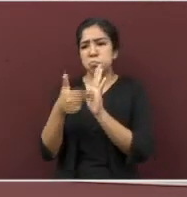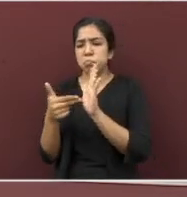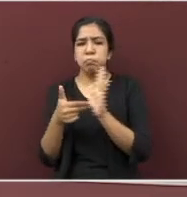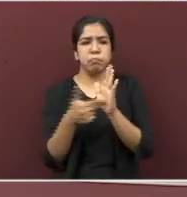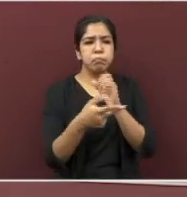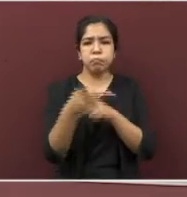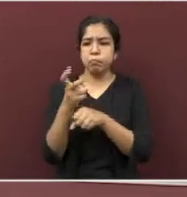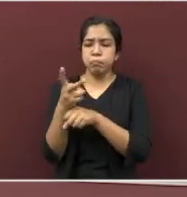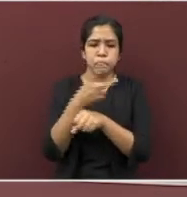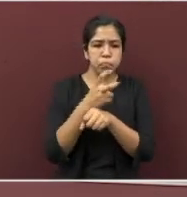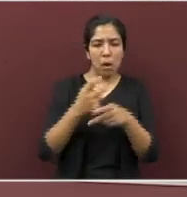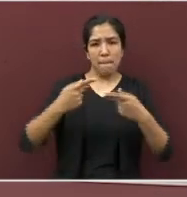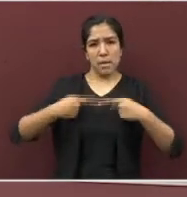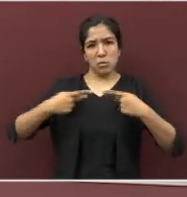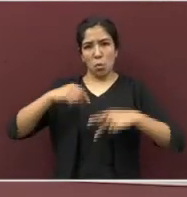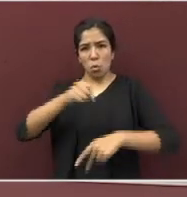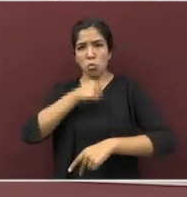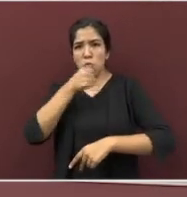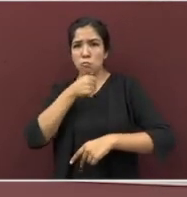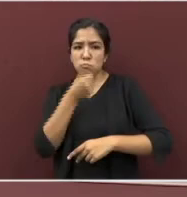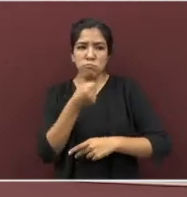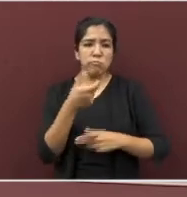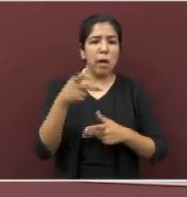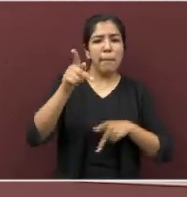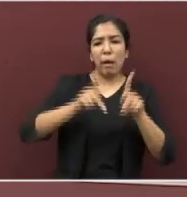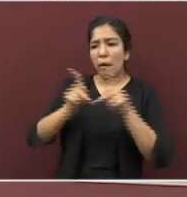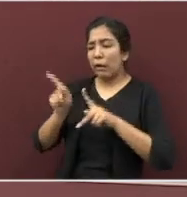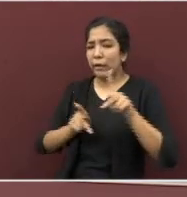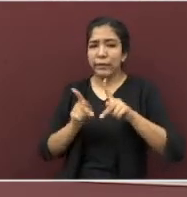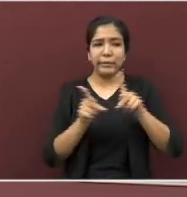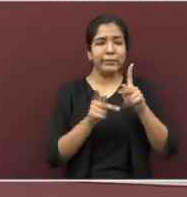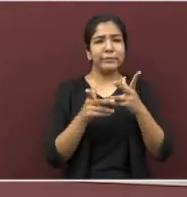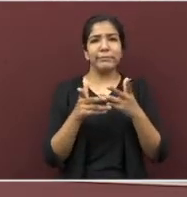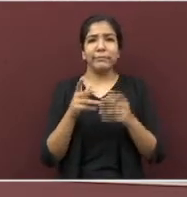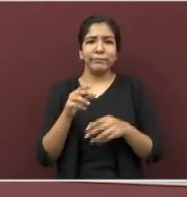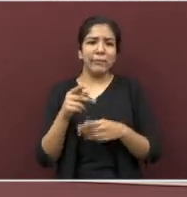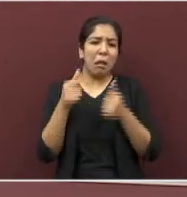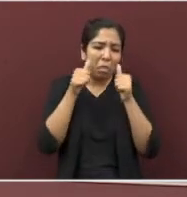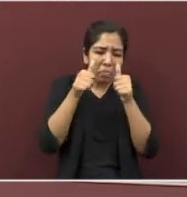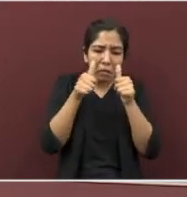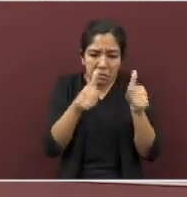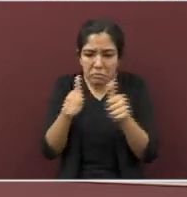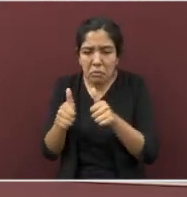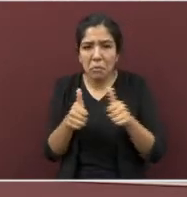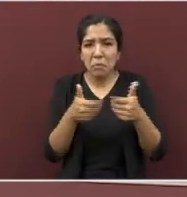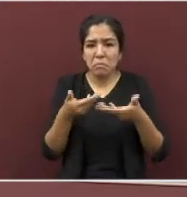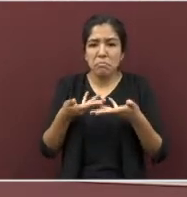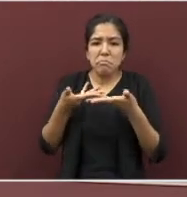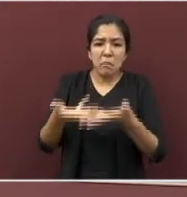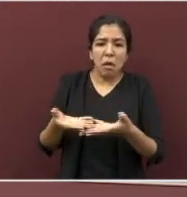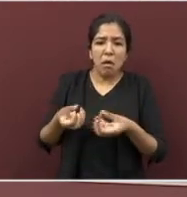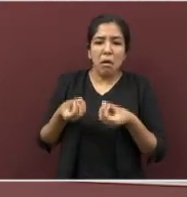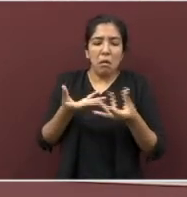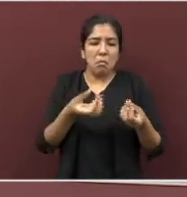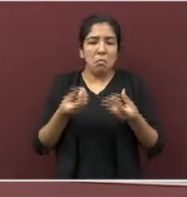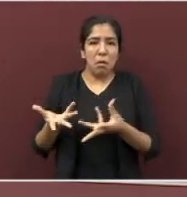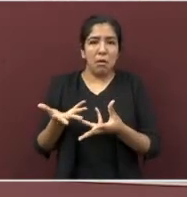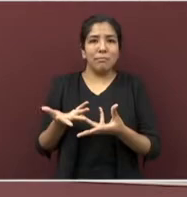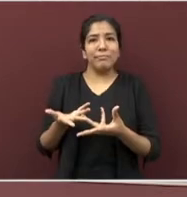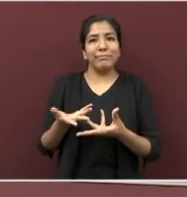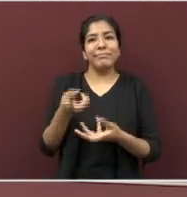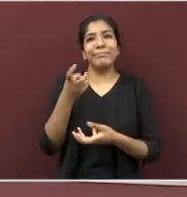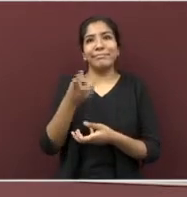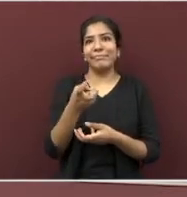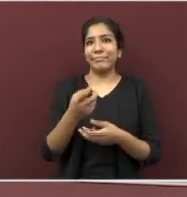coadyuvan a mejorar la calidad de vida de este grupo de edad derivado de esto se les hace una cordial invitación a los